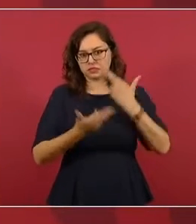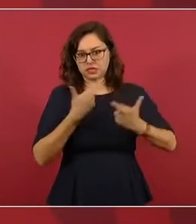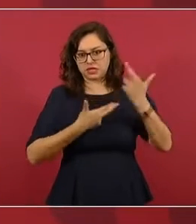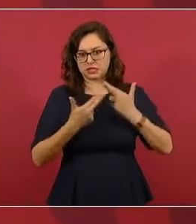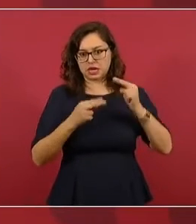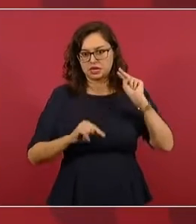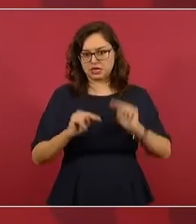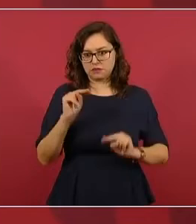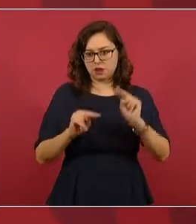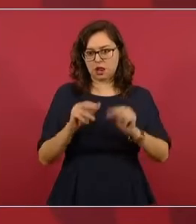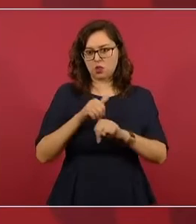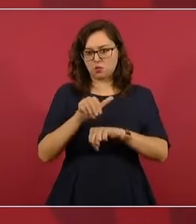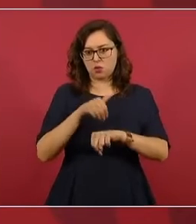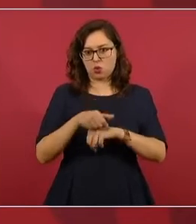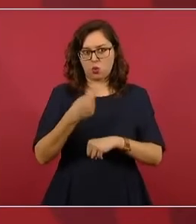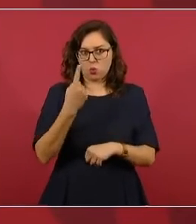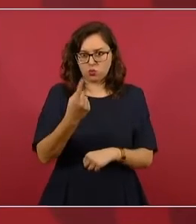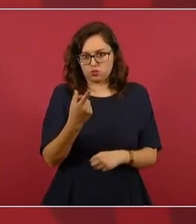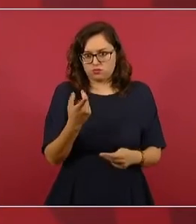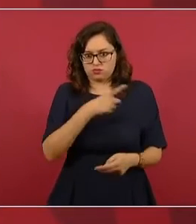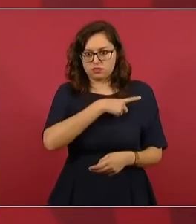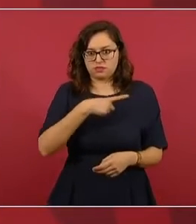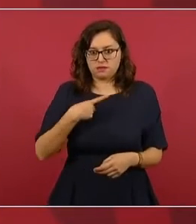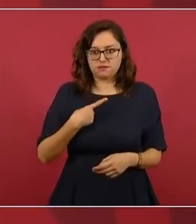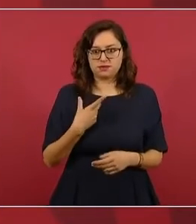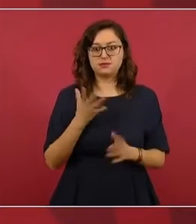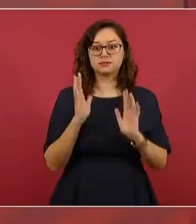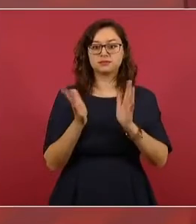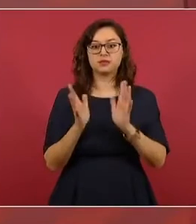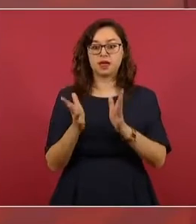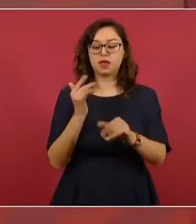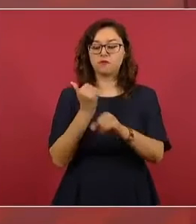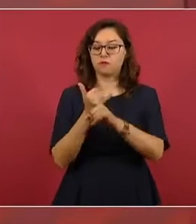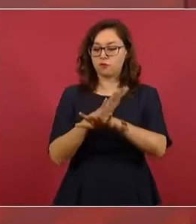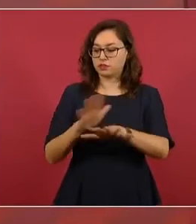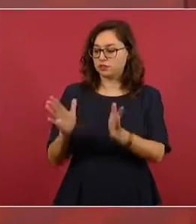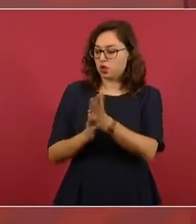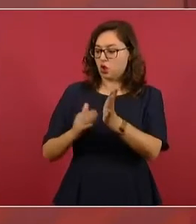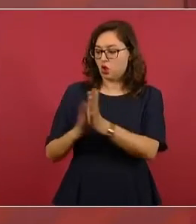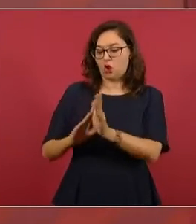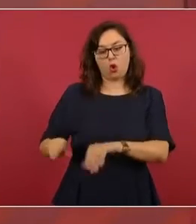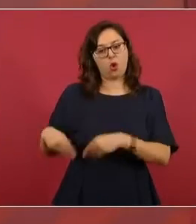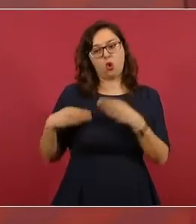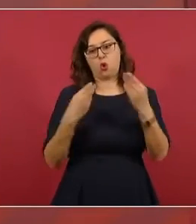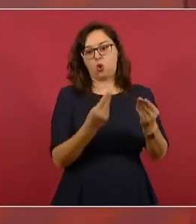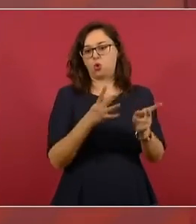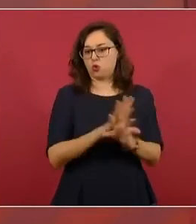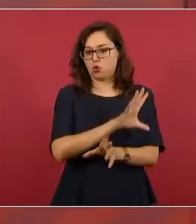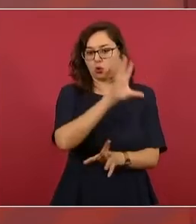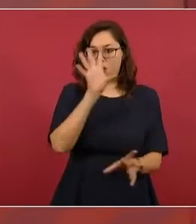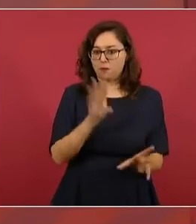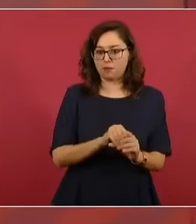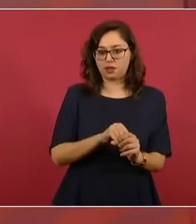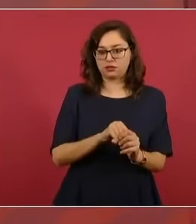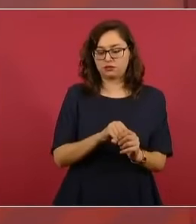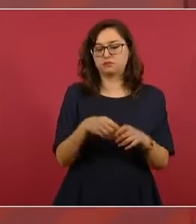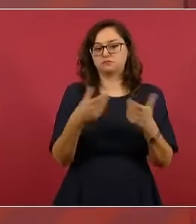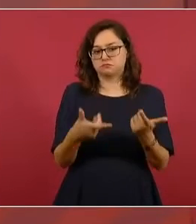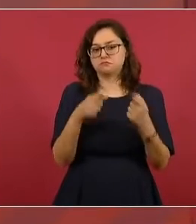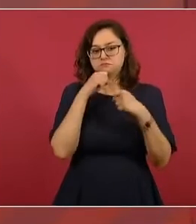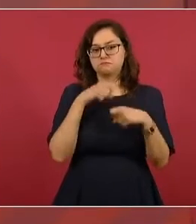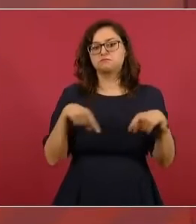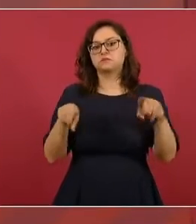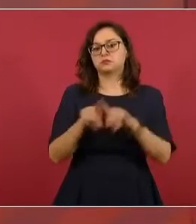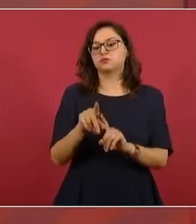entregando toda la información, y lo está haciendo también la Secretaría de Relaciones